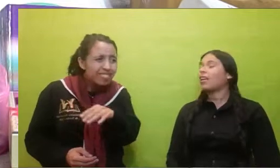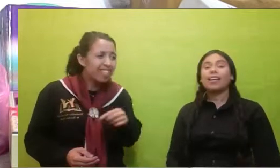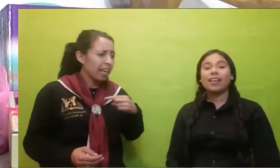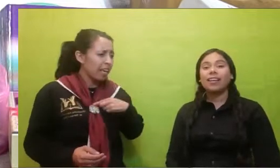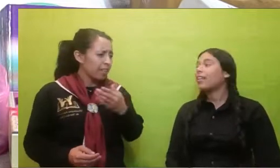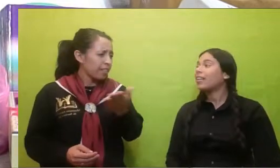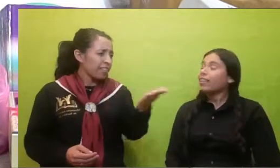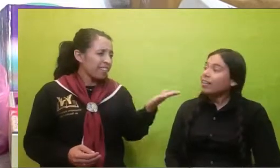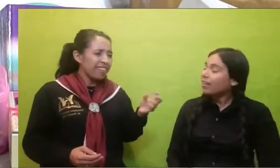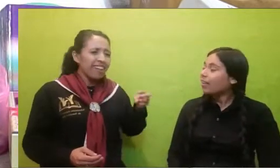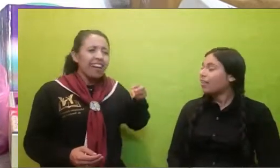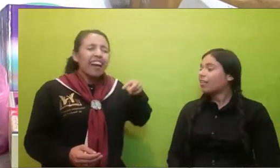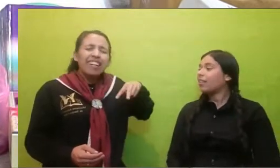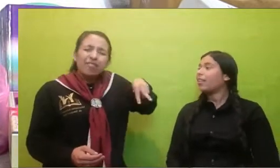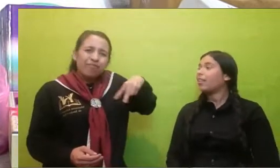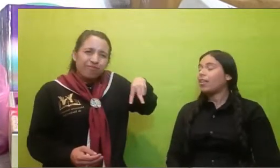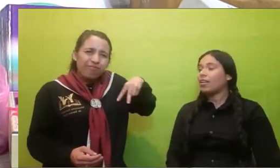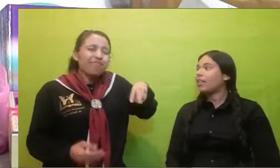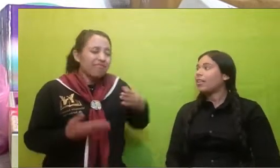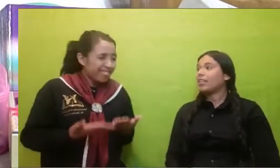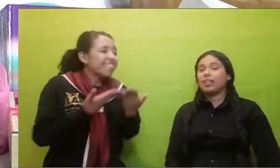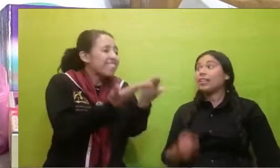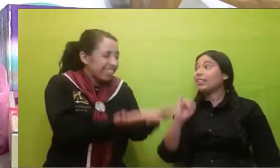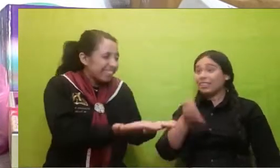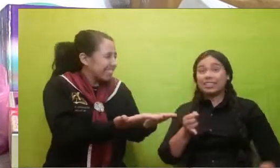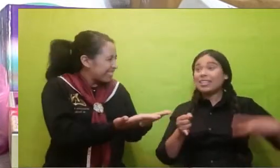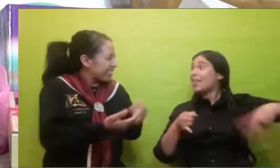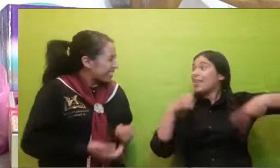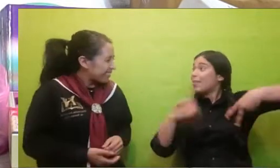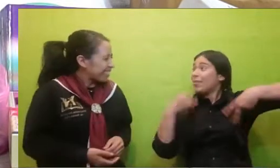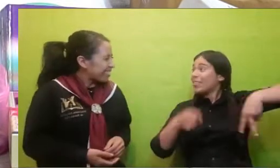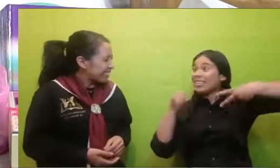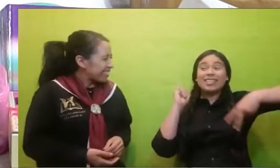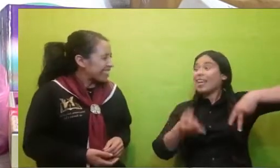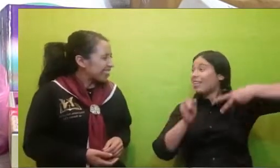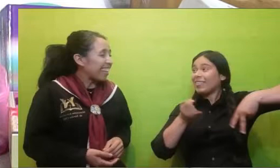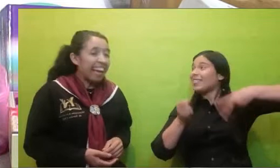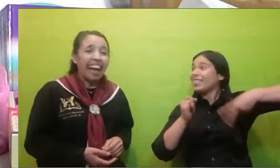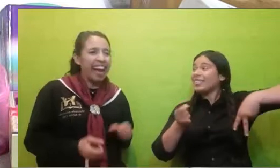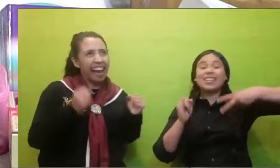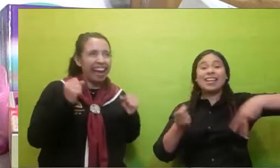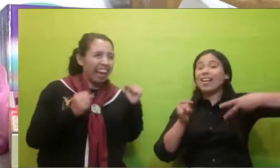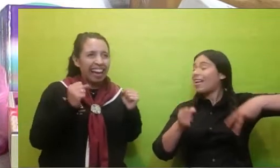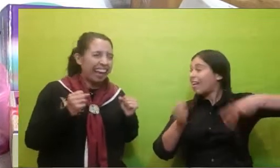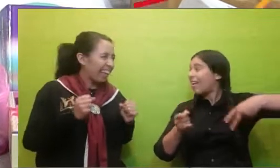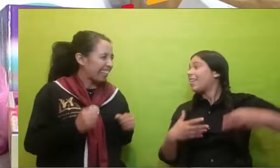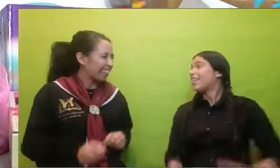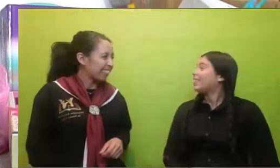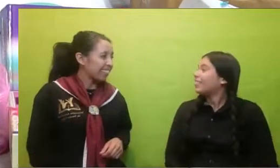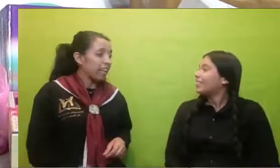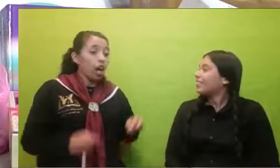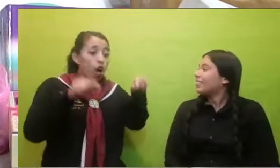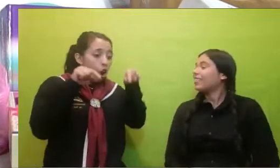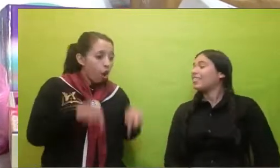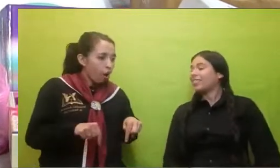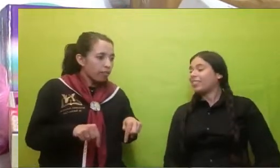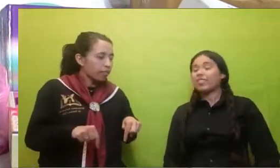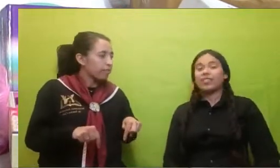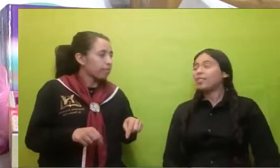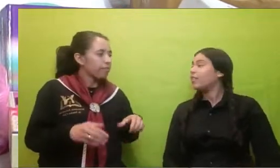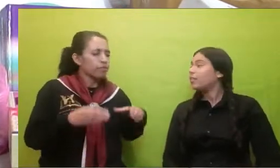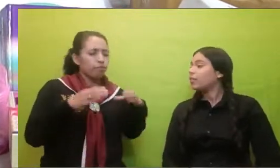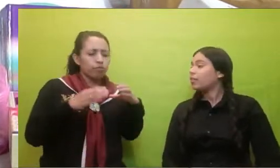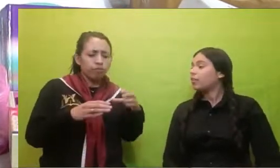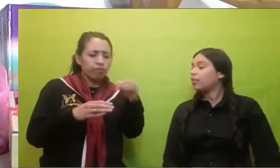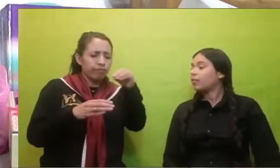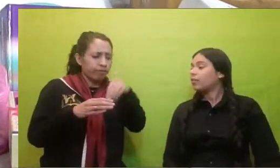Qué bonito, ¿cierto? Sí. Niños, y para que esto se vuelva una realidad, les tengo una gran noticia el